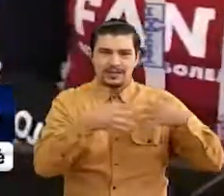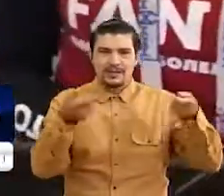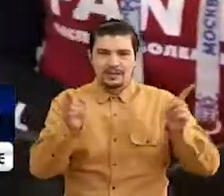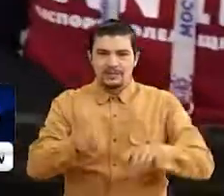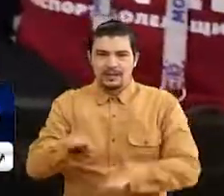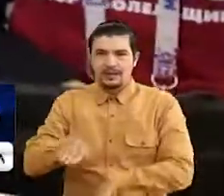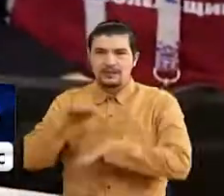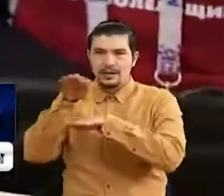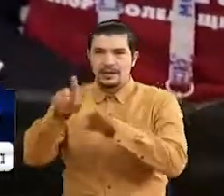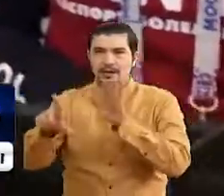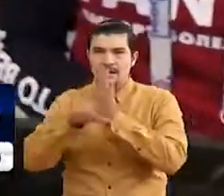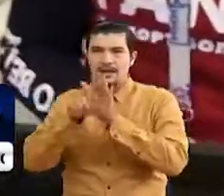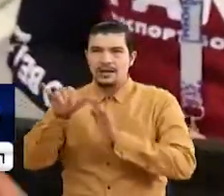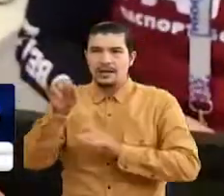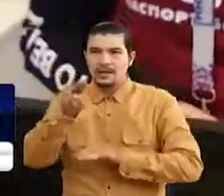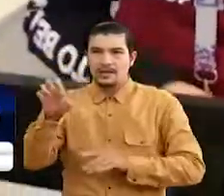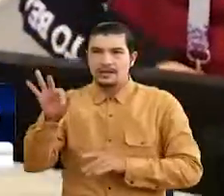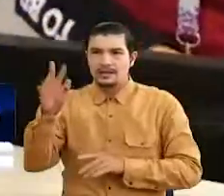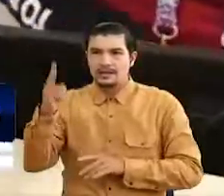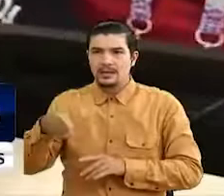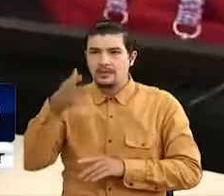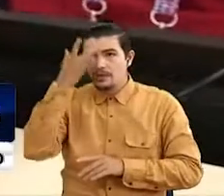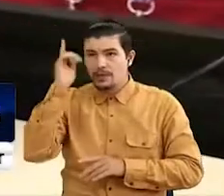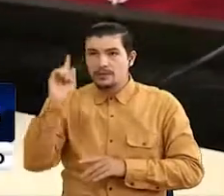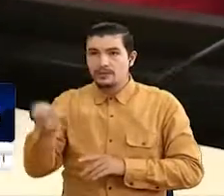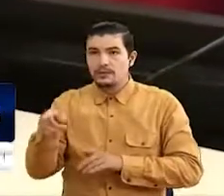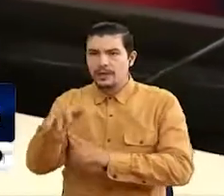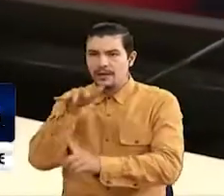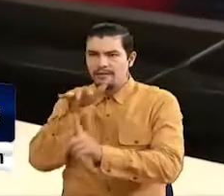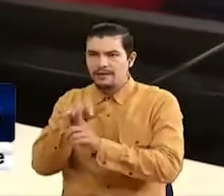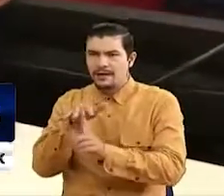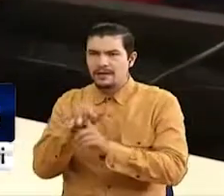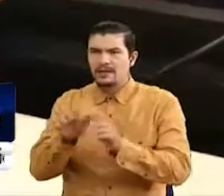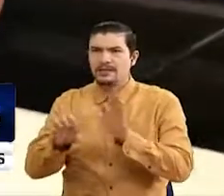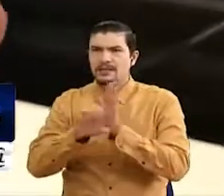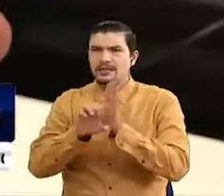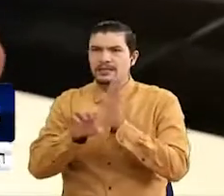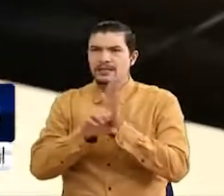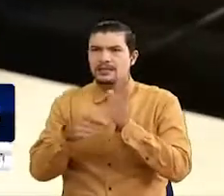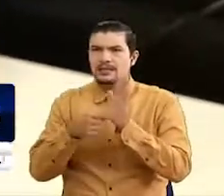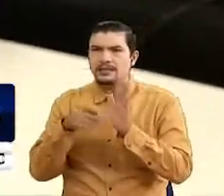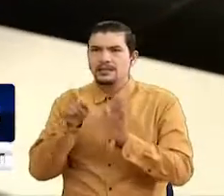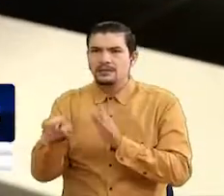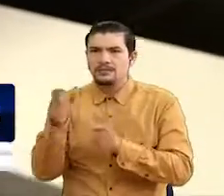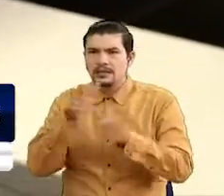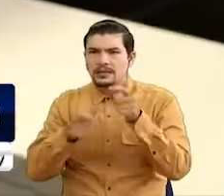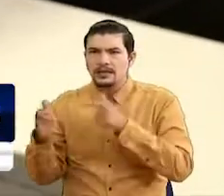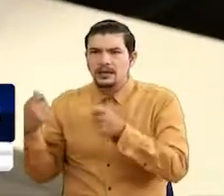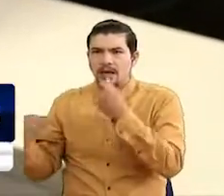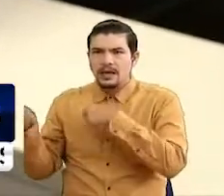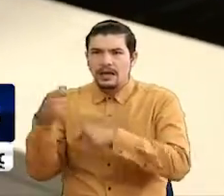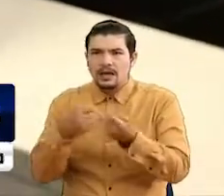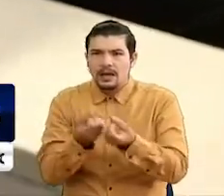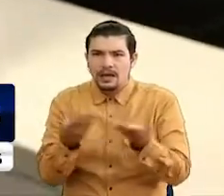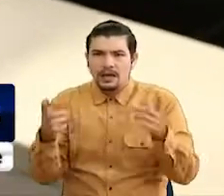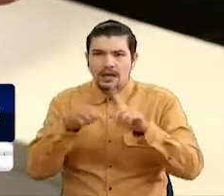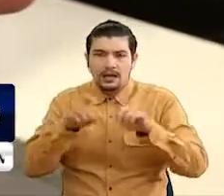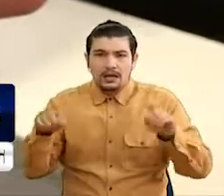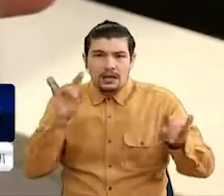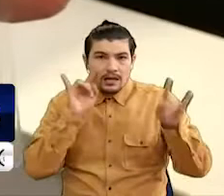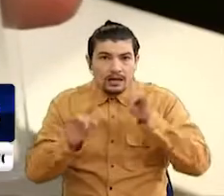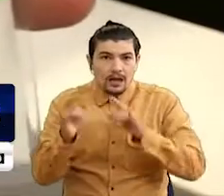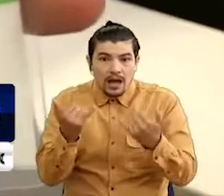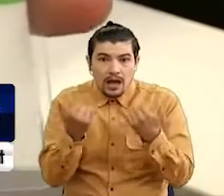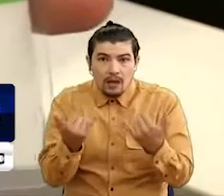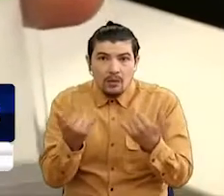legal y seis mil n buitrago por presuntas infracciones al estatuto del consumidor en el ofrecimiento de paquetes turísticos donde a la fecha